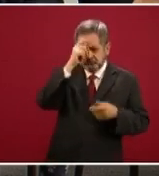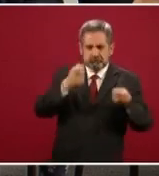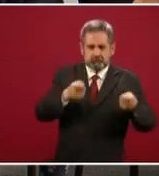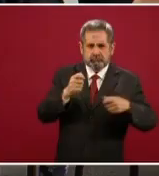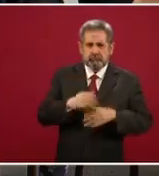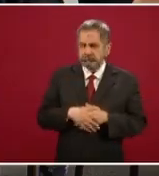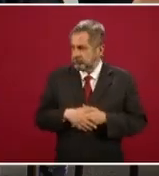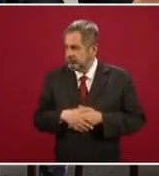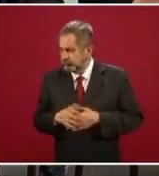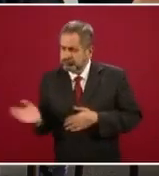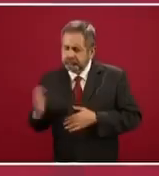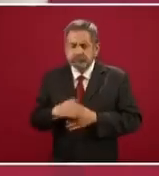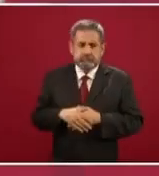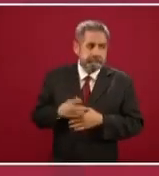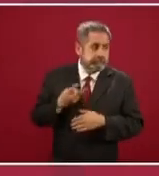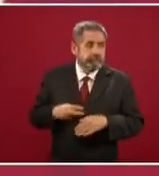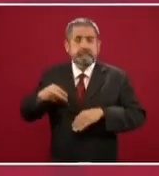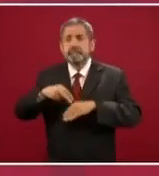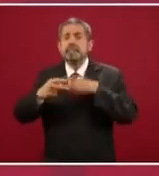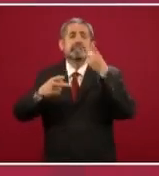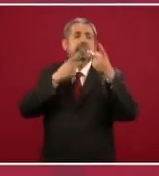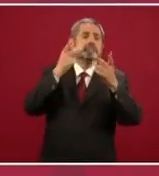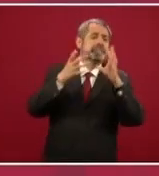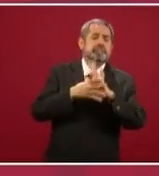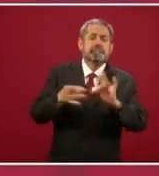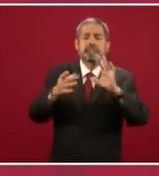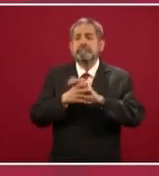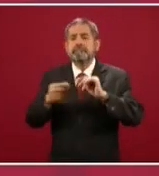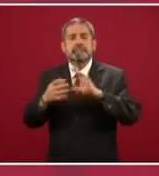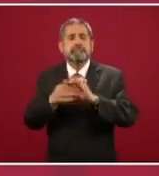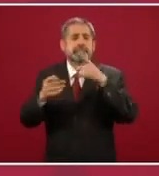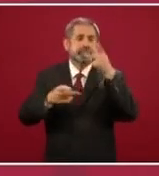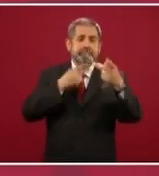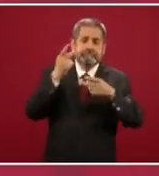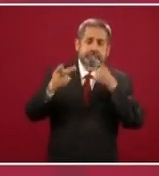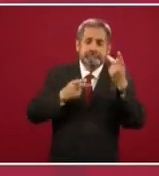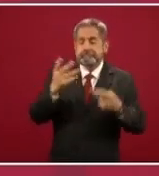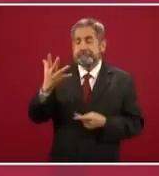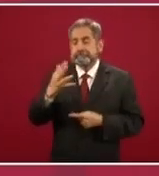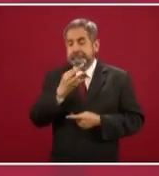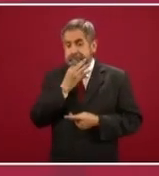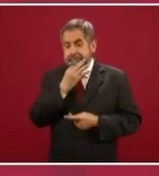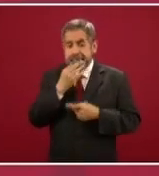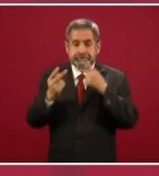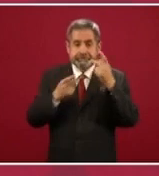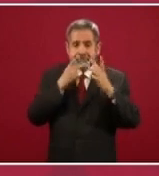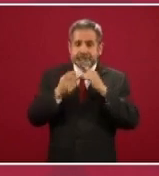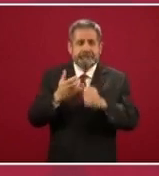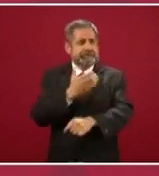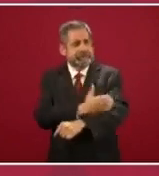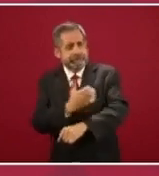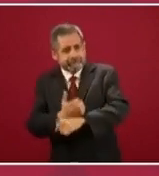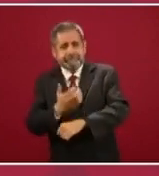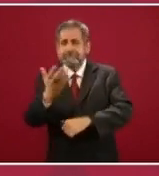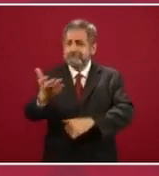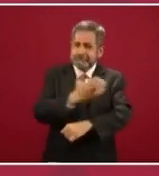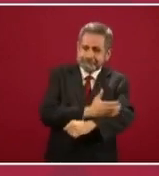y hablaba yo 5 minutos. compañera, compañero,